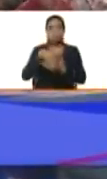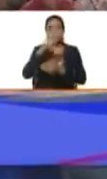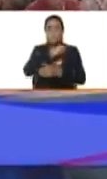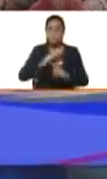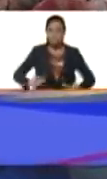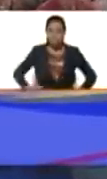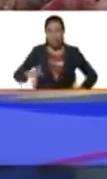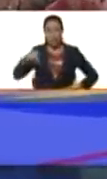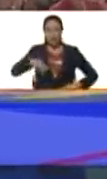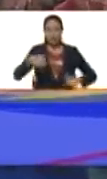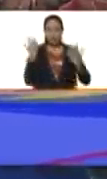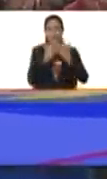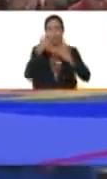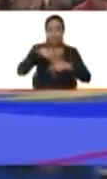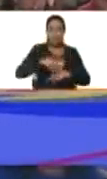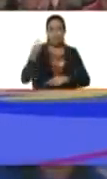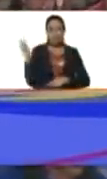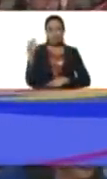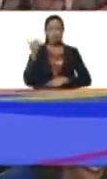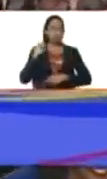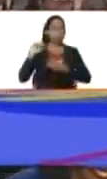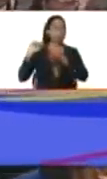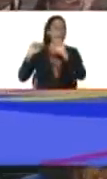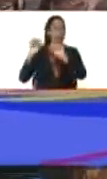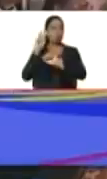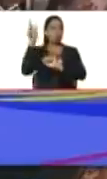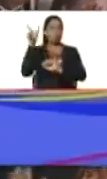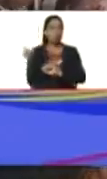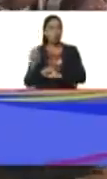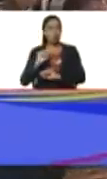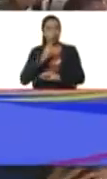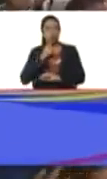militar o guerra en el país.